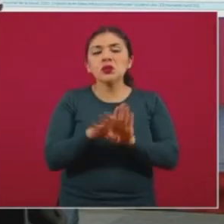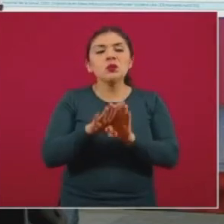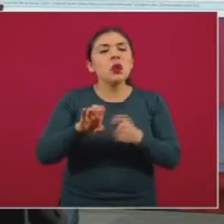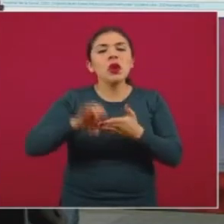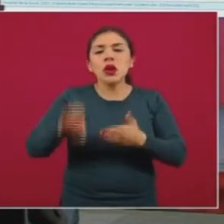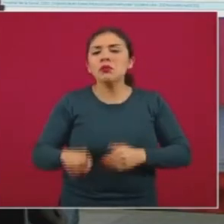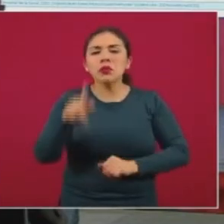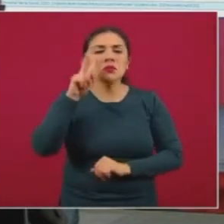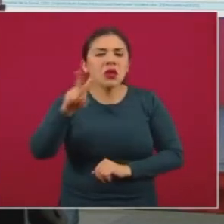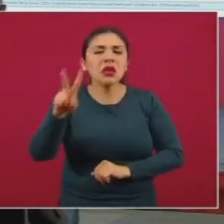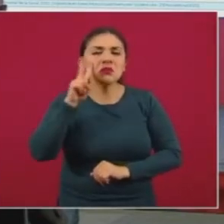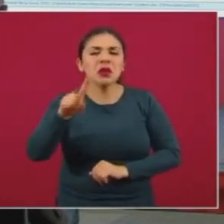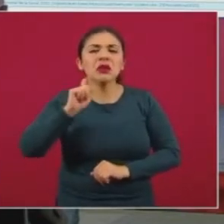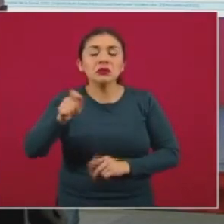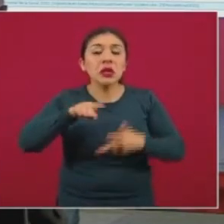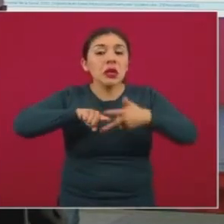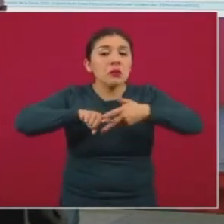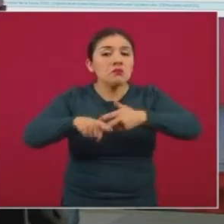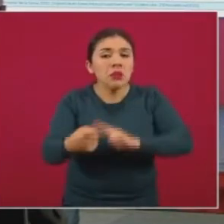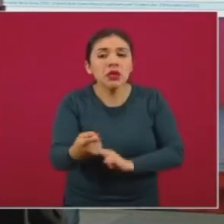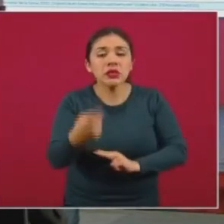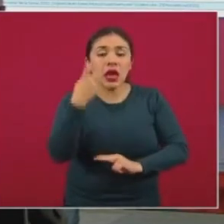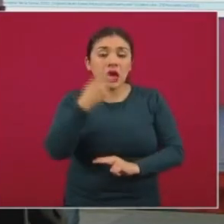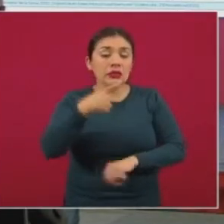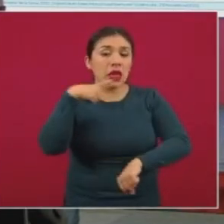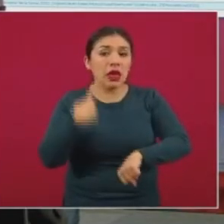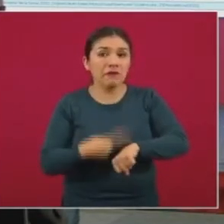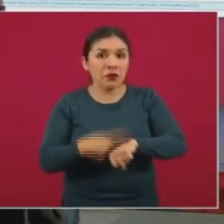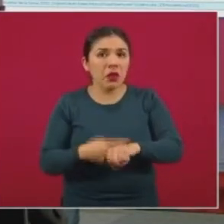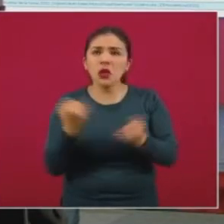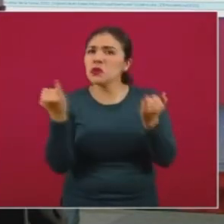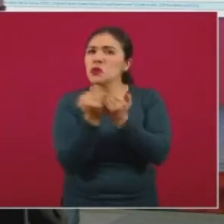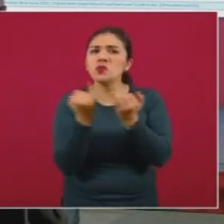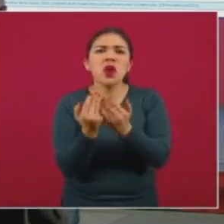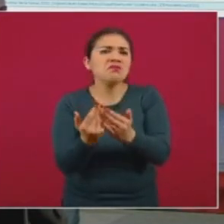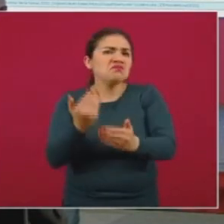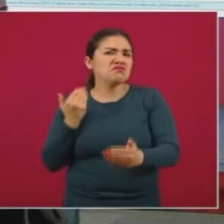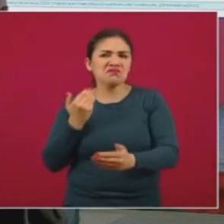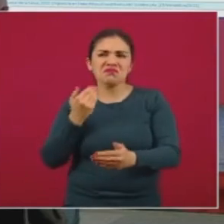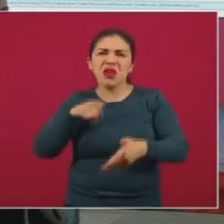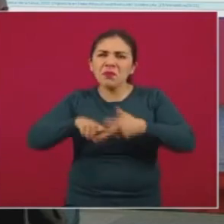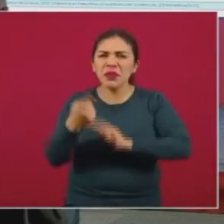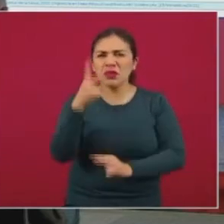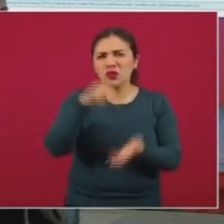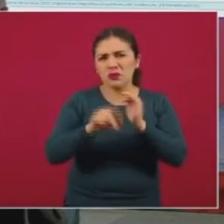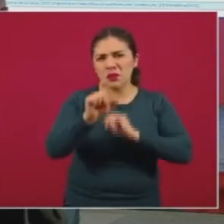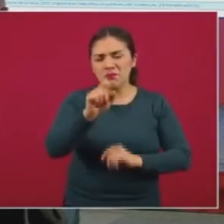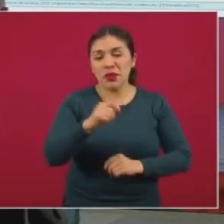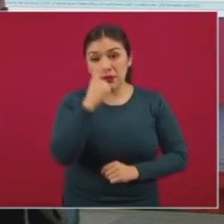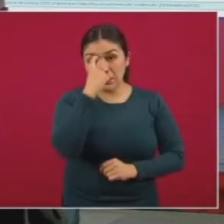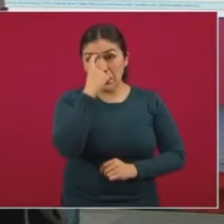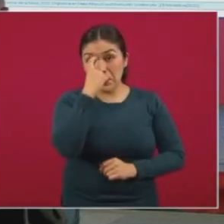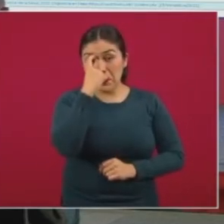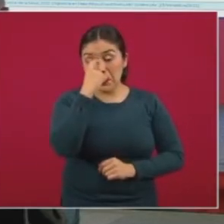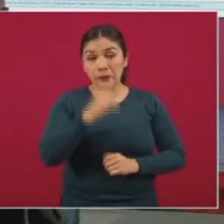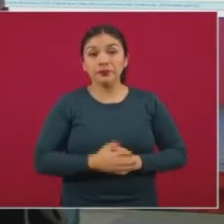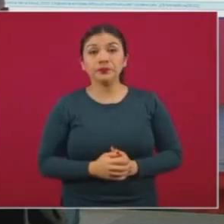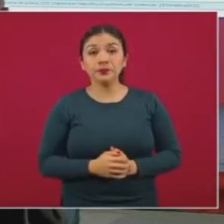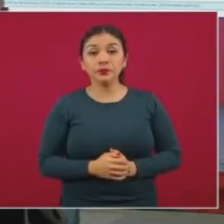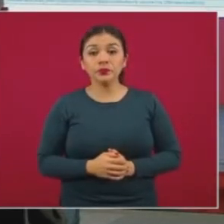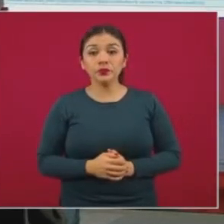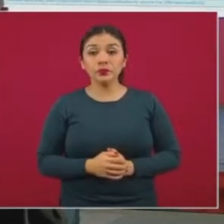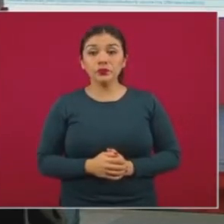lo hemos visto prácticamente desde que inició la misma a principios de año. Si vemos la